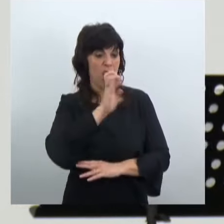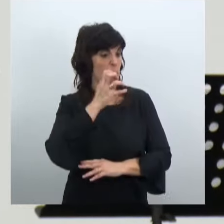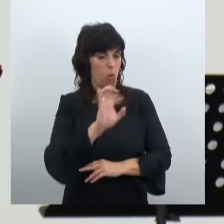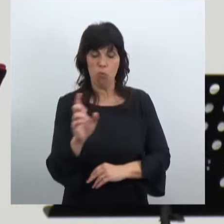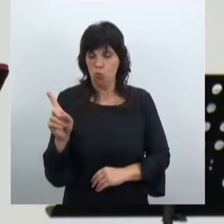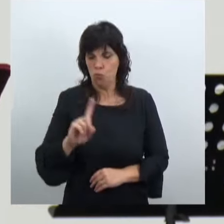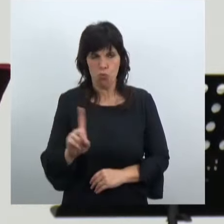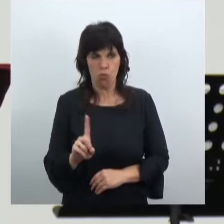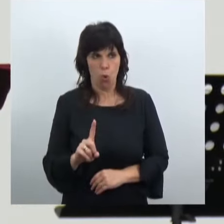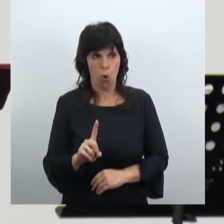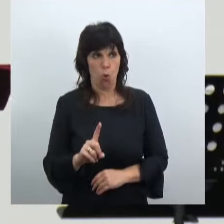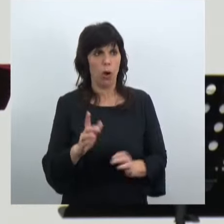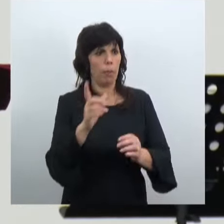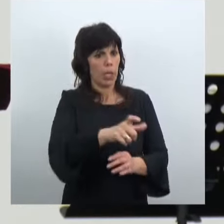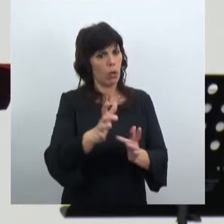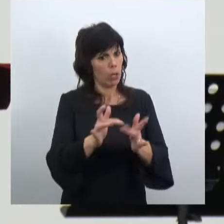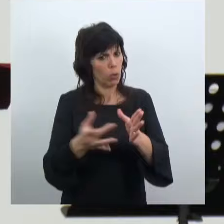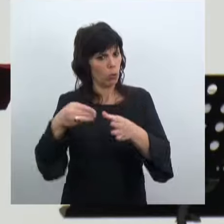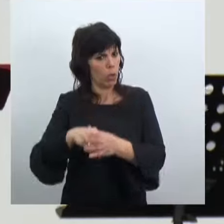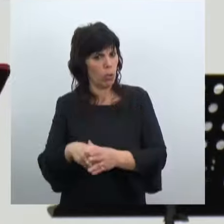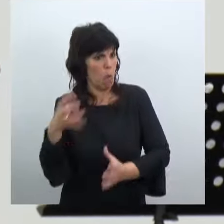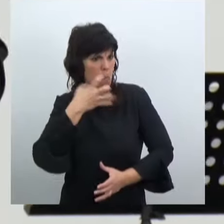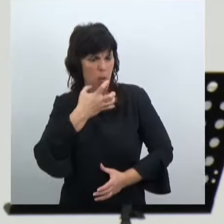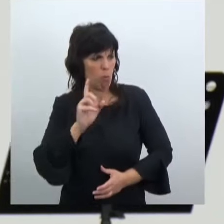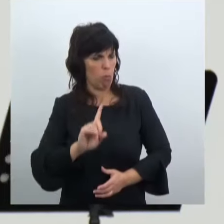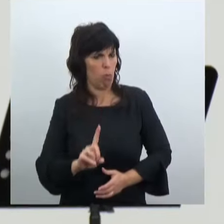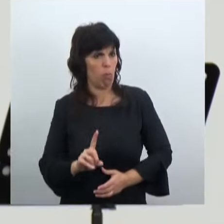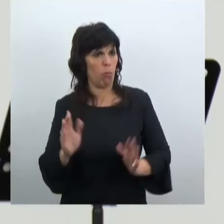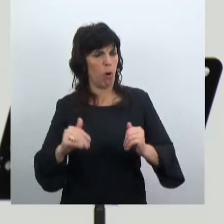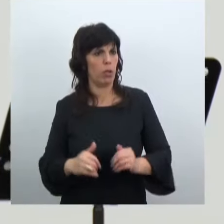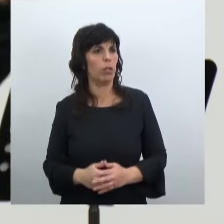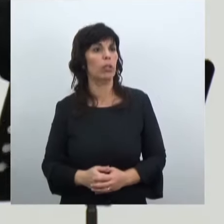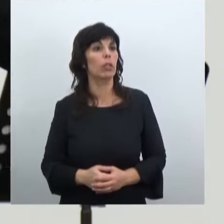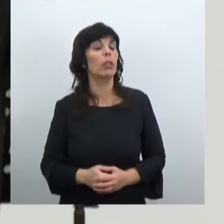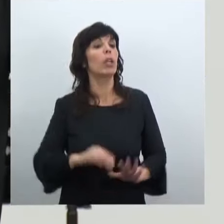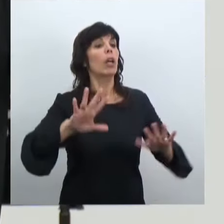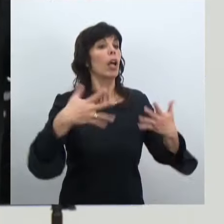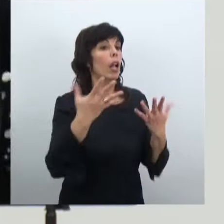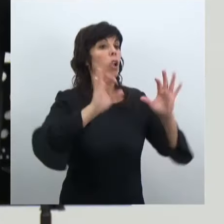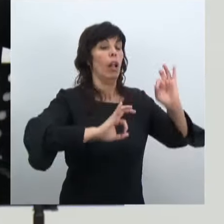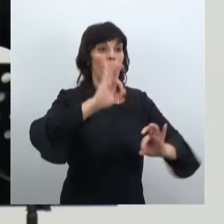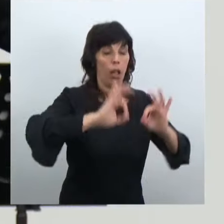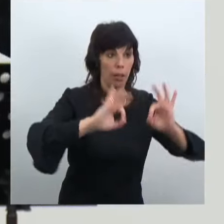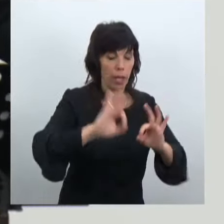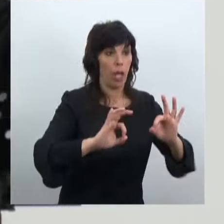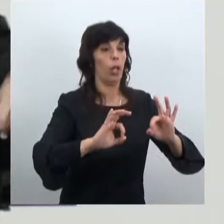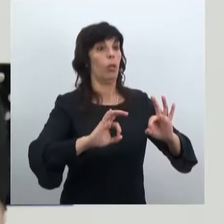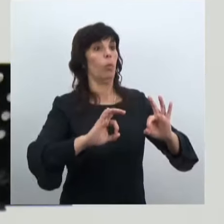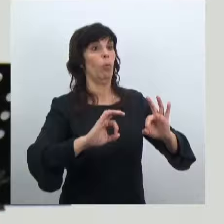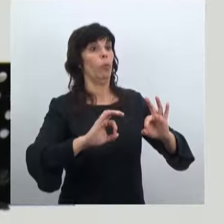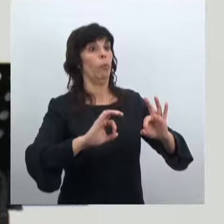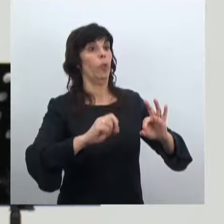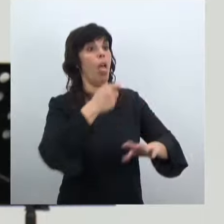están en Cristo Jesús. Claro, dar los diezmos con un buen corazón te